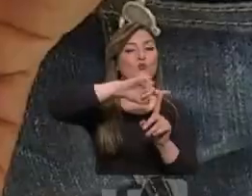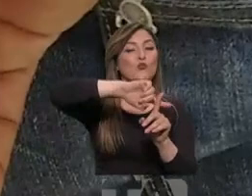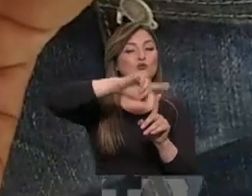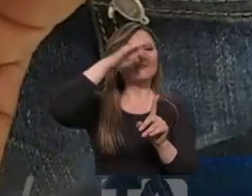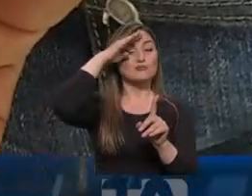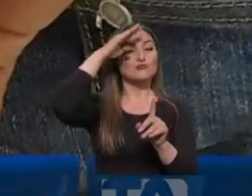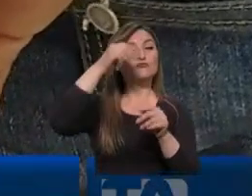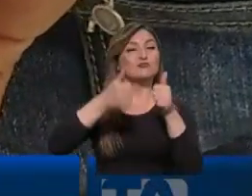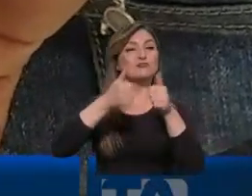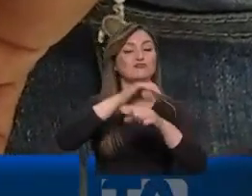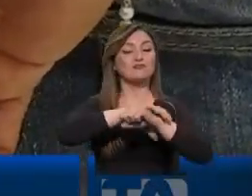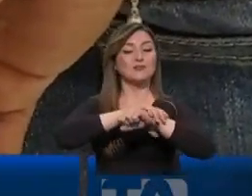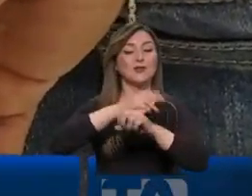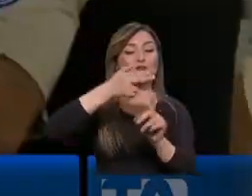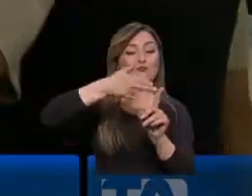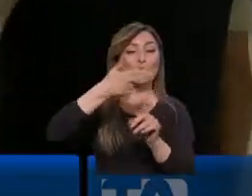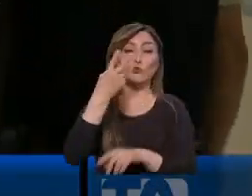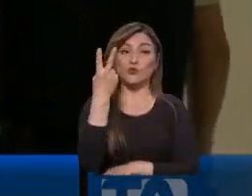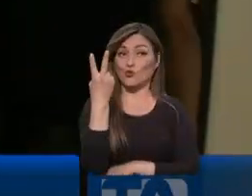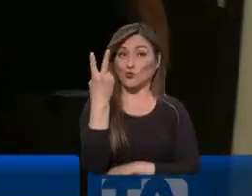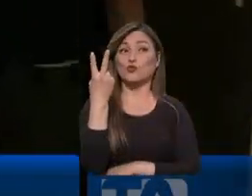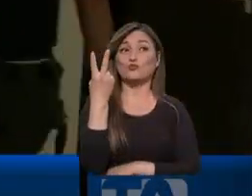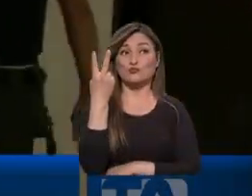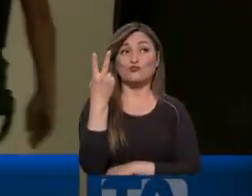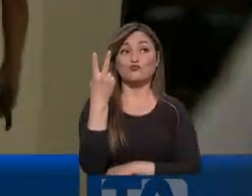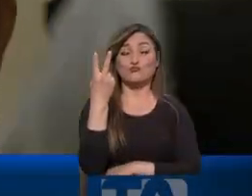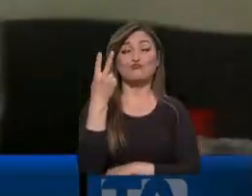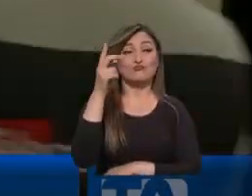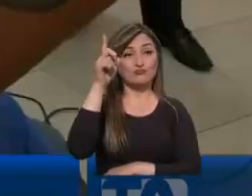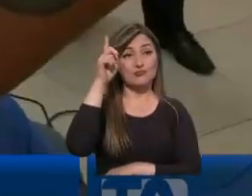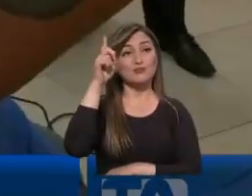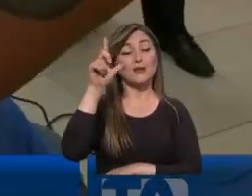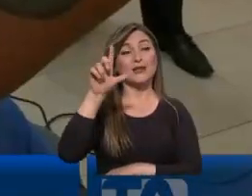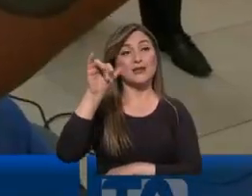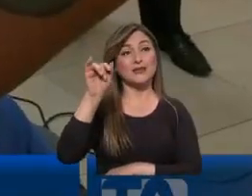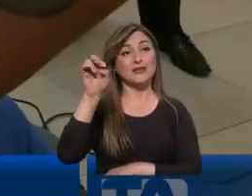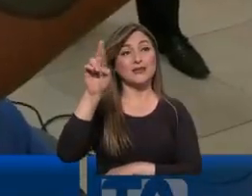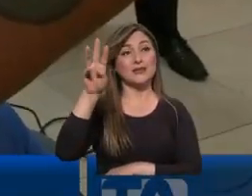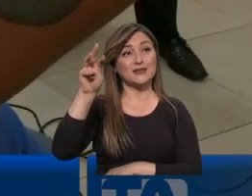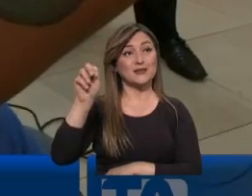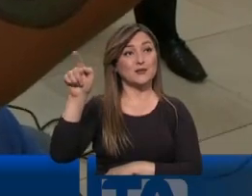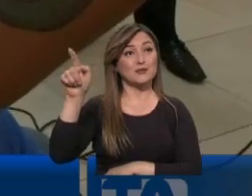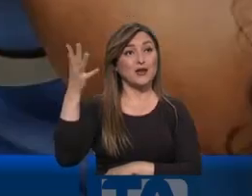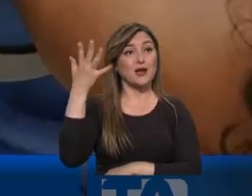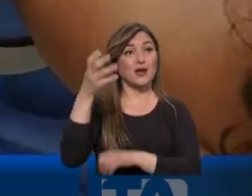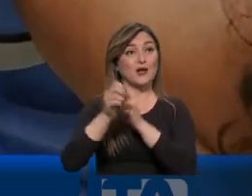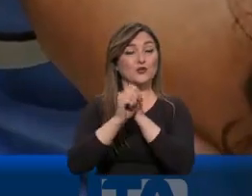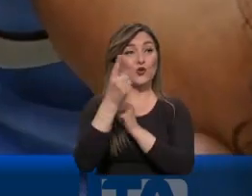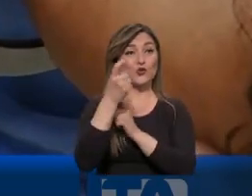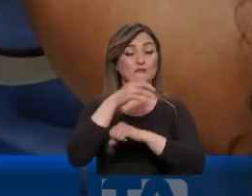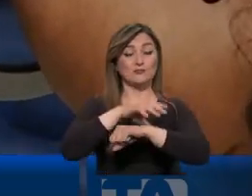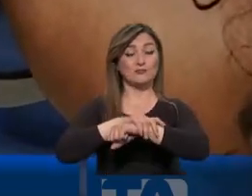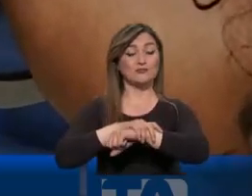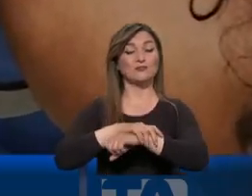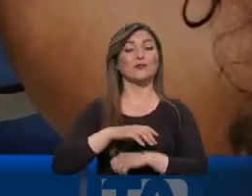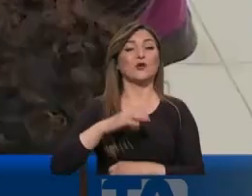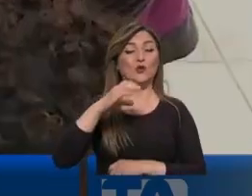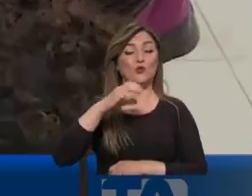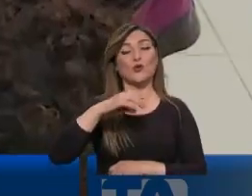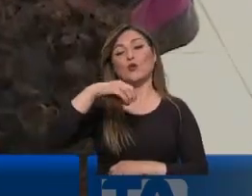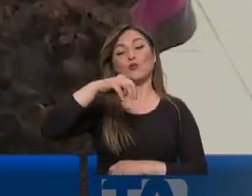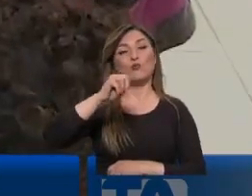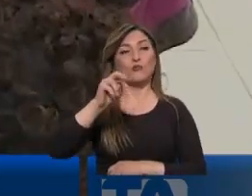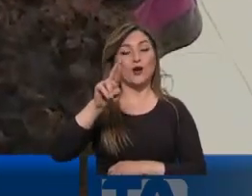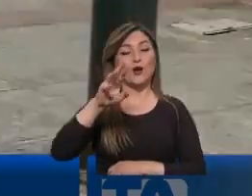la policía es la detención de sicarios. En Guayaquil, de líder M, sospechoso de un asesinato ocurrido hace 11 años. Y en Durán, de Marco Q, quien le disparó a